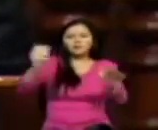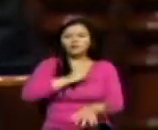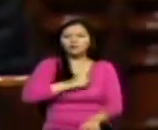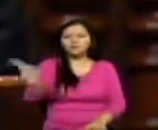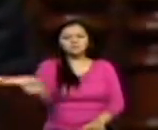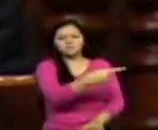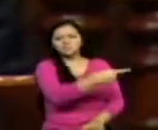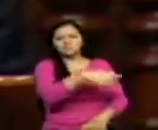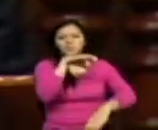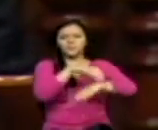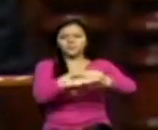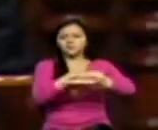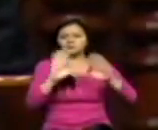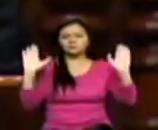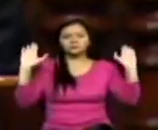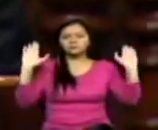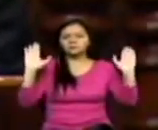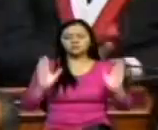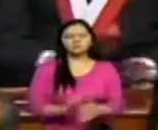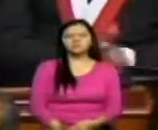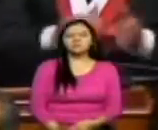la justicia.